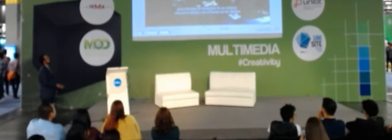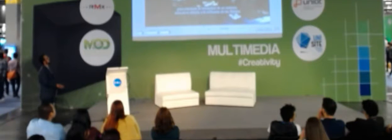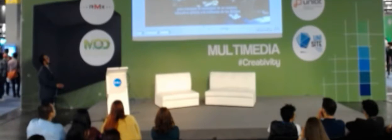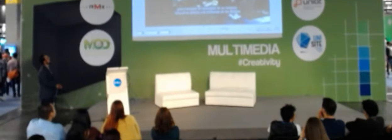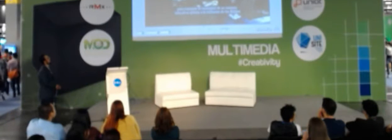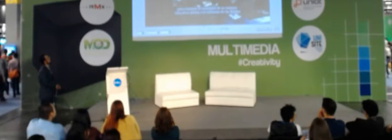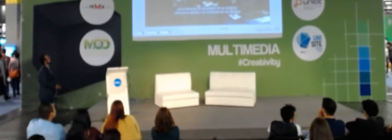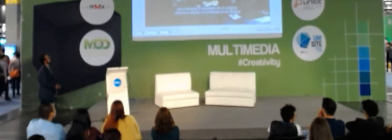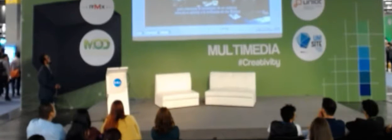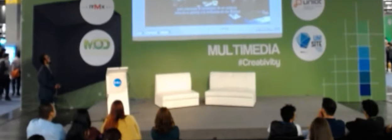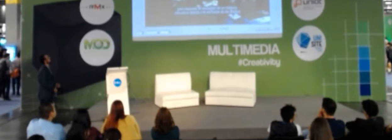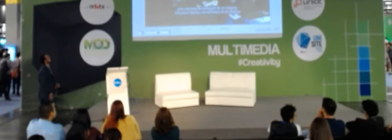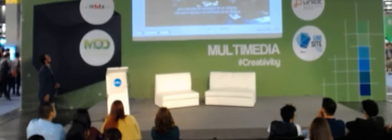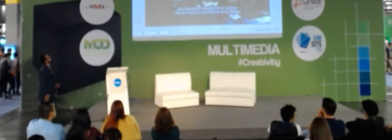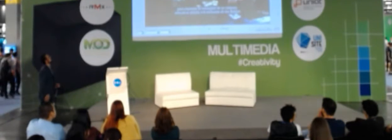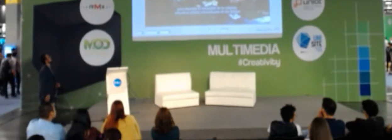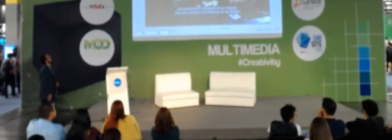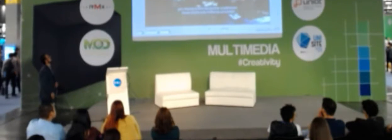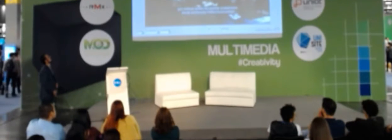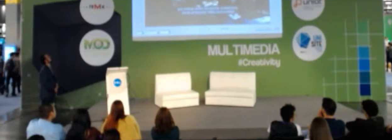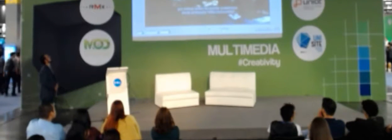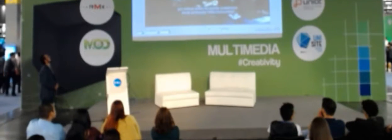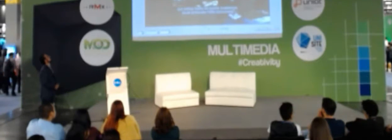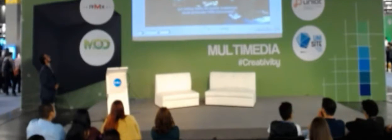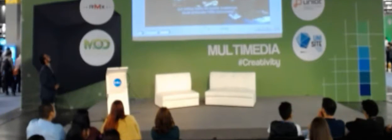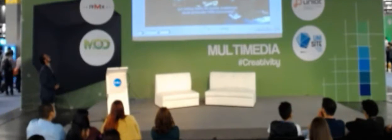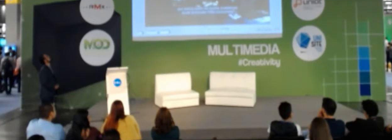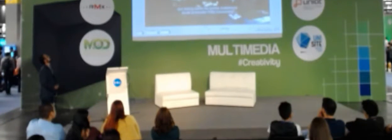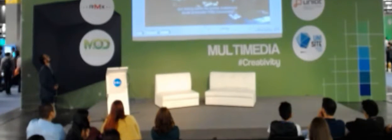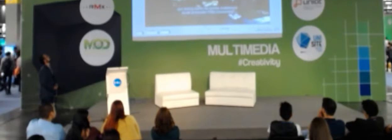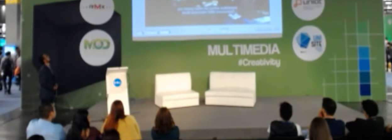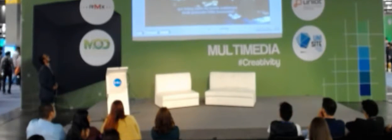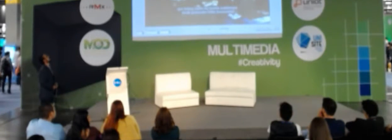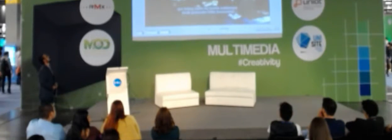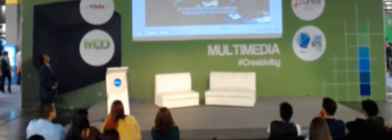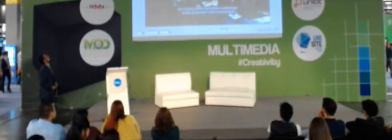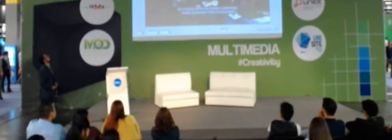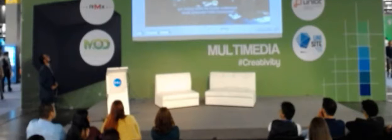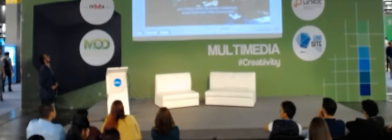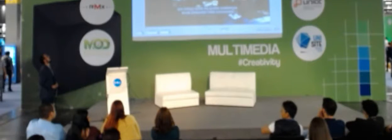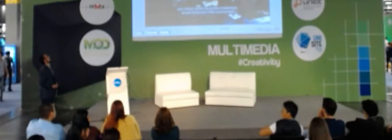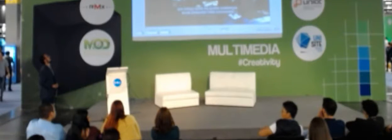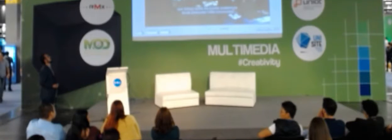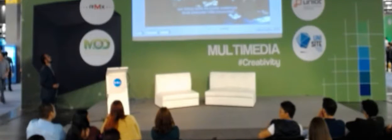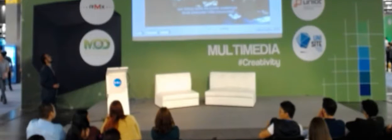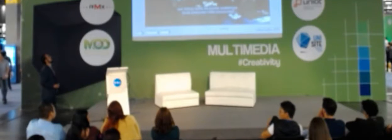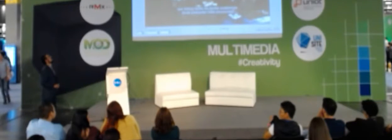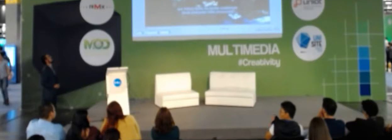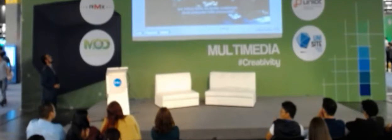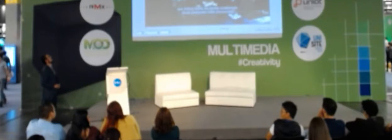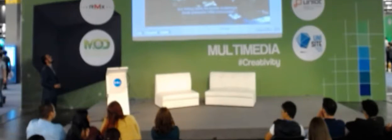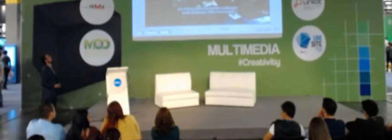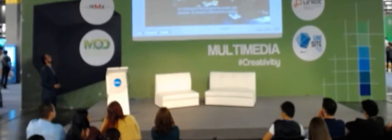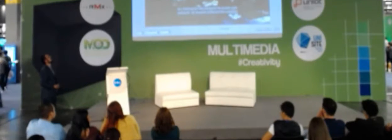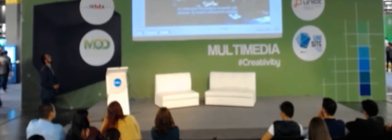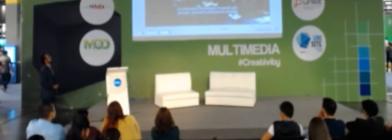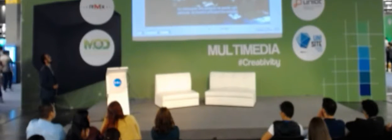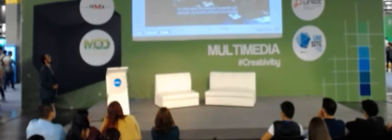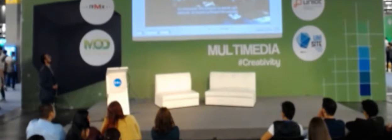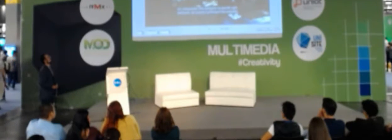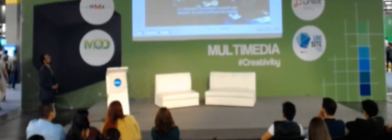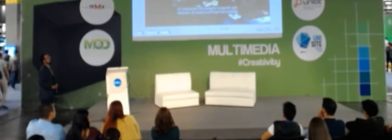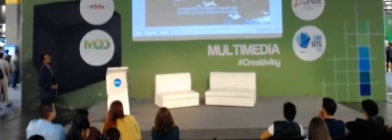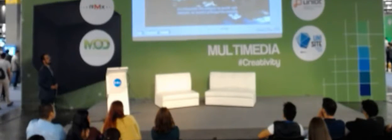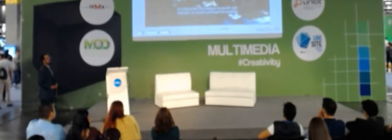sordos, que incluya todos los niveles académicos desde preescolar hasta universidad. Sin educación,